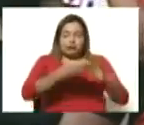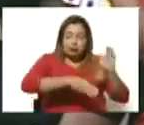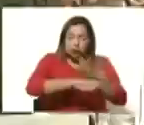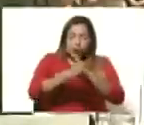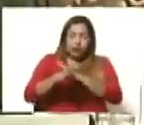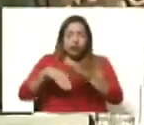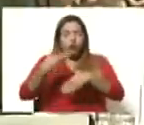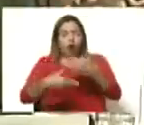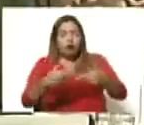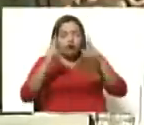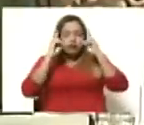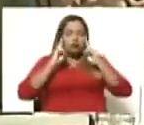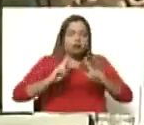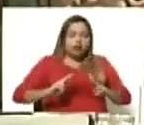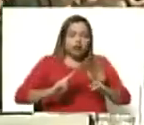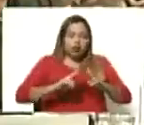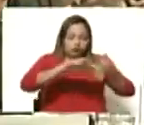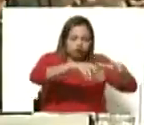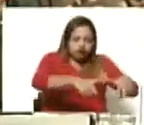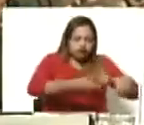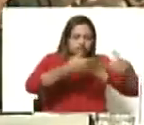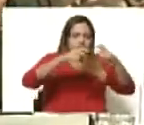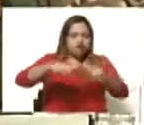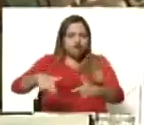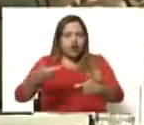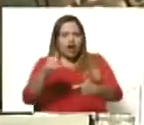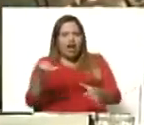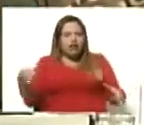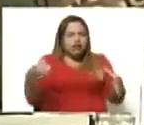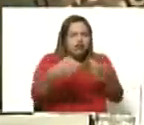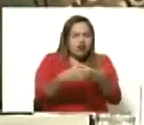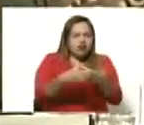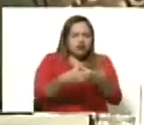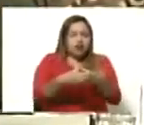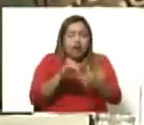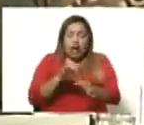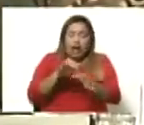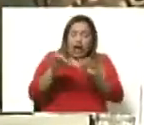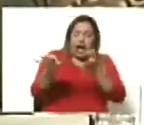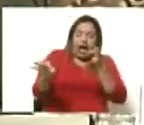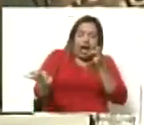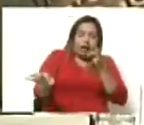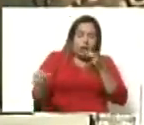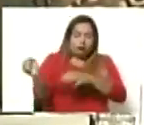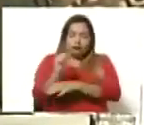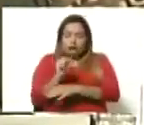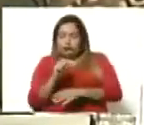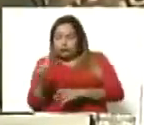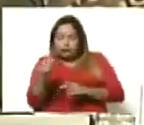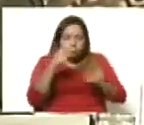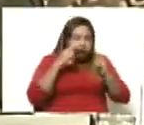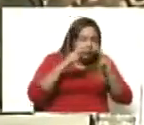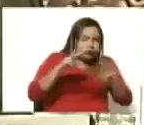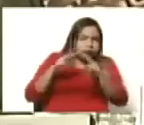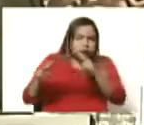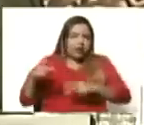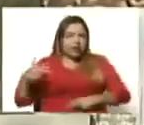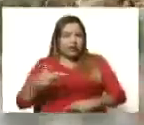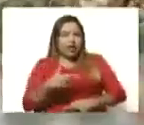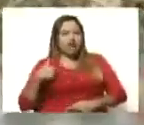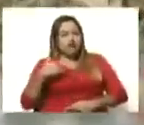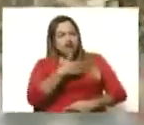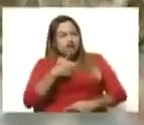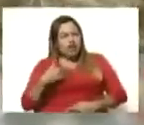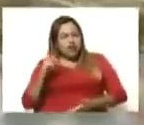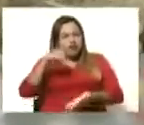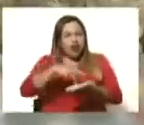limpieza. Tuve una reunión ahora en el recorrido largo que hemos hecho hoy por Tejería. Quise venir hoy